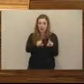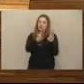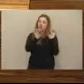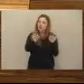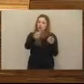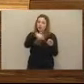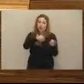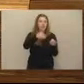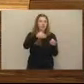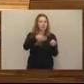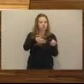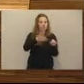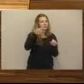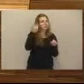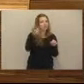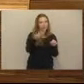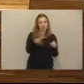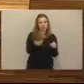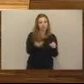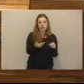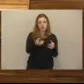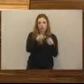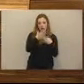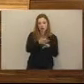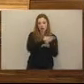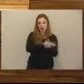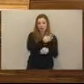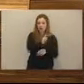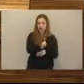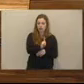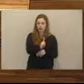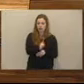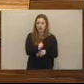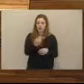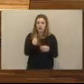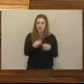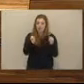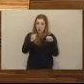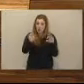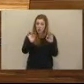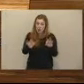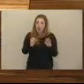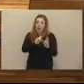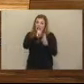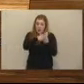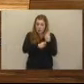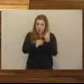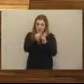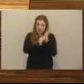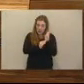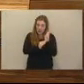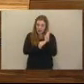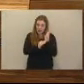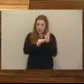privilegios de información. Además, hay que sumar que en este tratado se están incluyendo cláusulas abiertamente